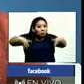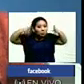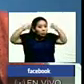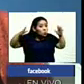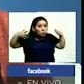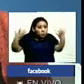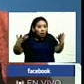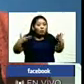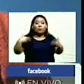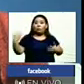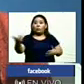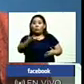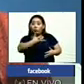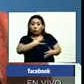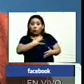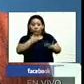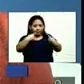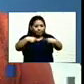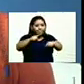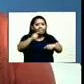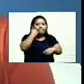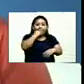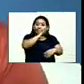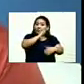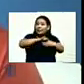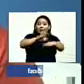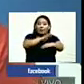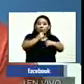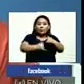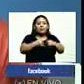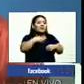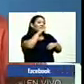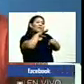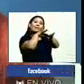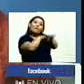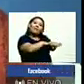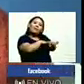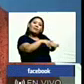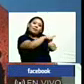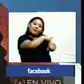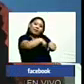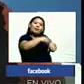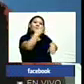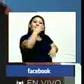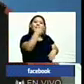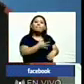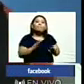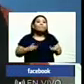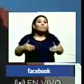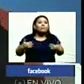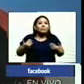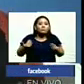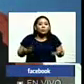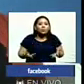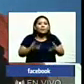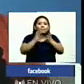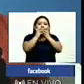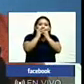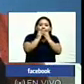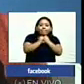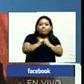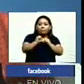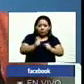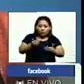y para nosotros como sobrevivientes lo único que puedo hacer es darle gracias a ellas. De verdad, el